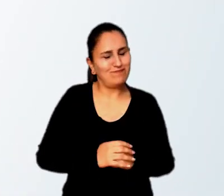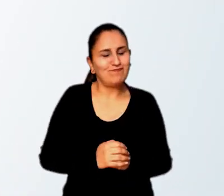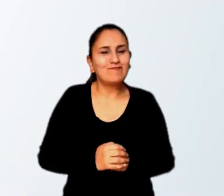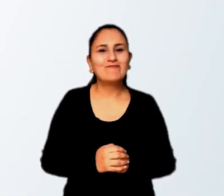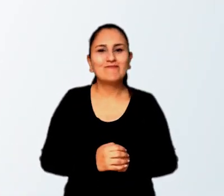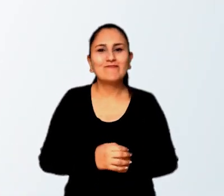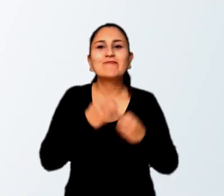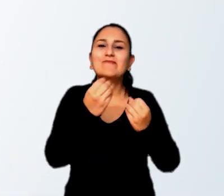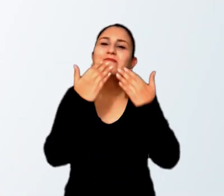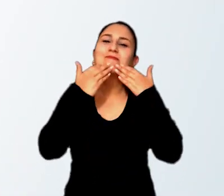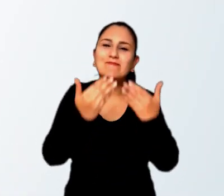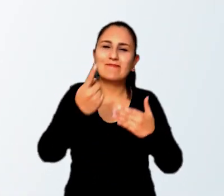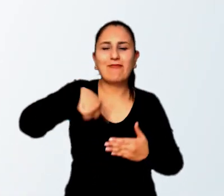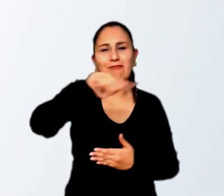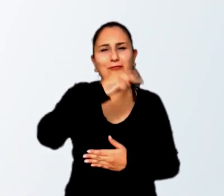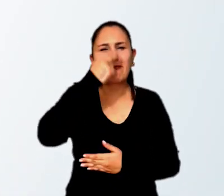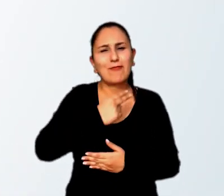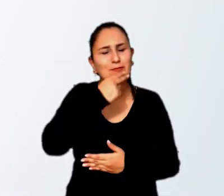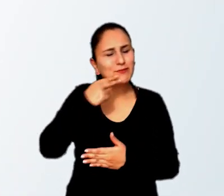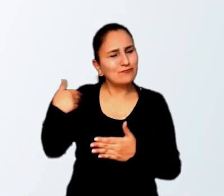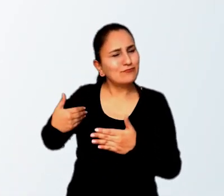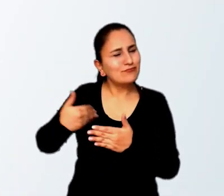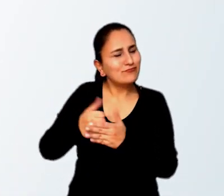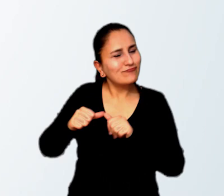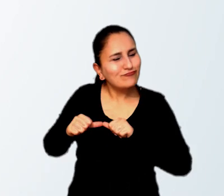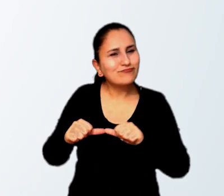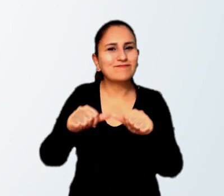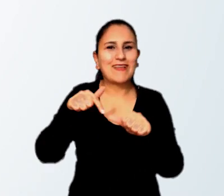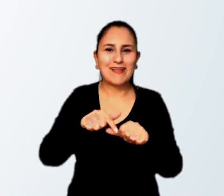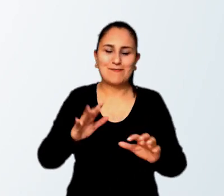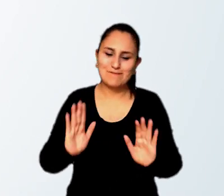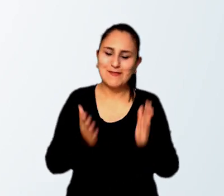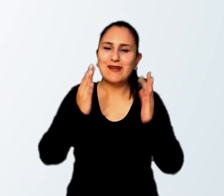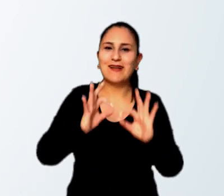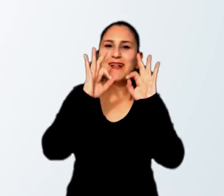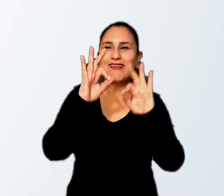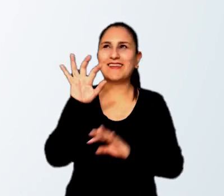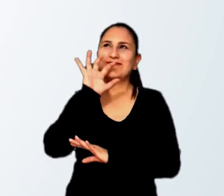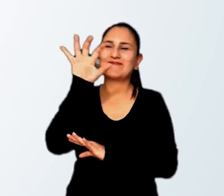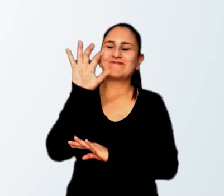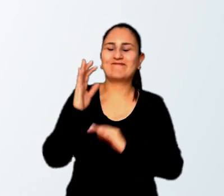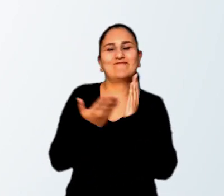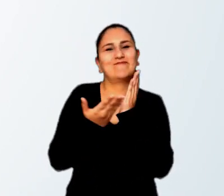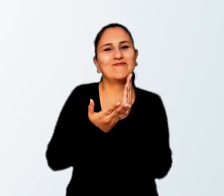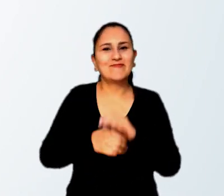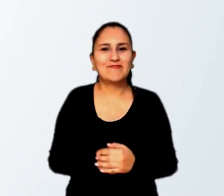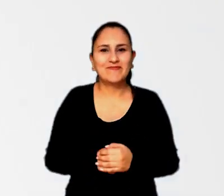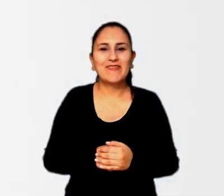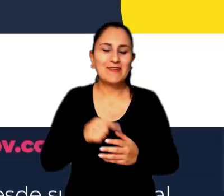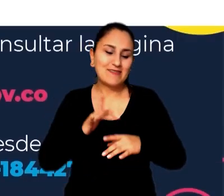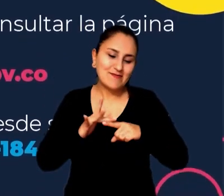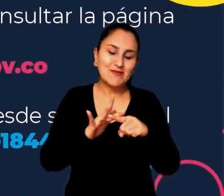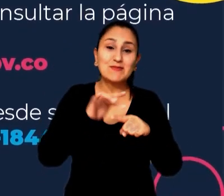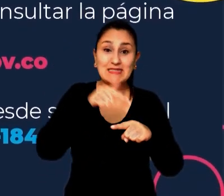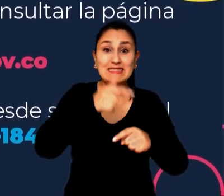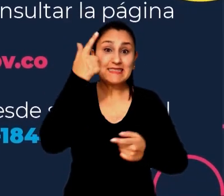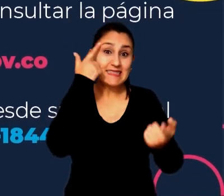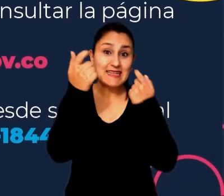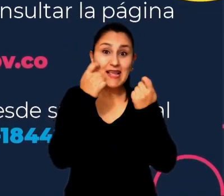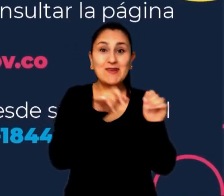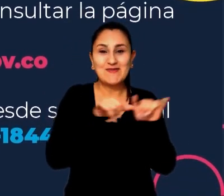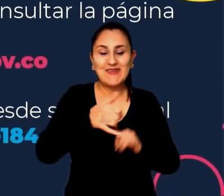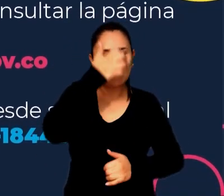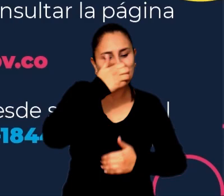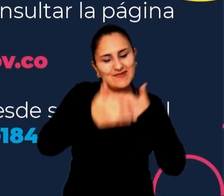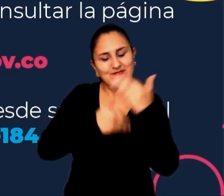con el mejoramiento de la calidad de la educación de nuestro país a través de la implementación de estrategias como evaluar para avanzar la educación